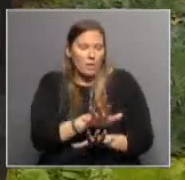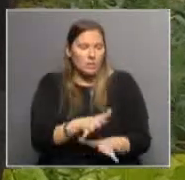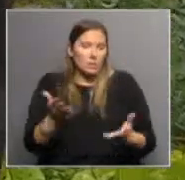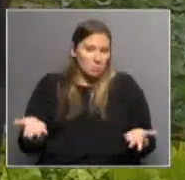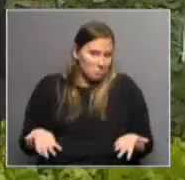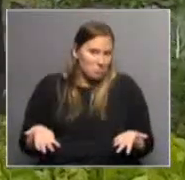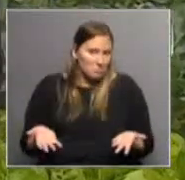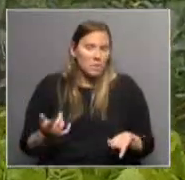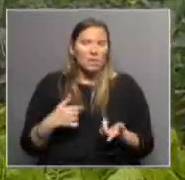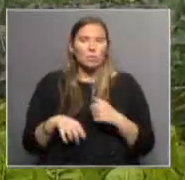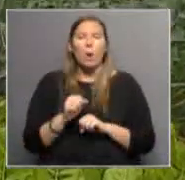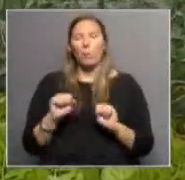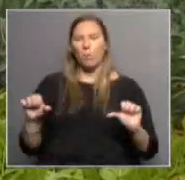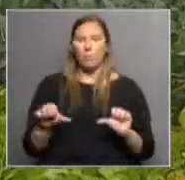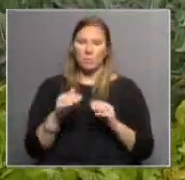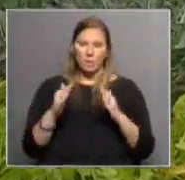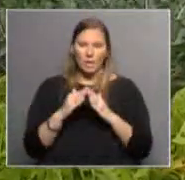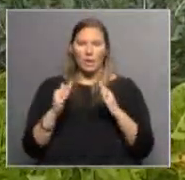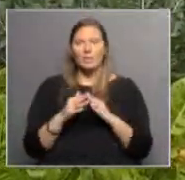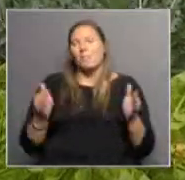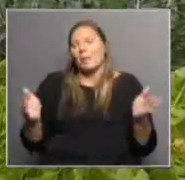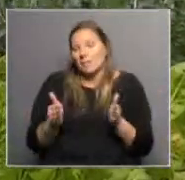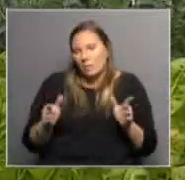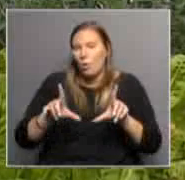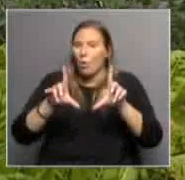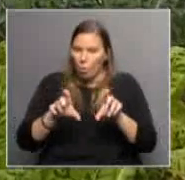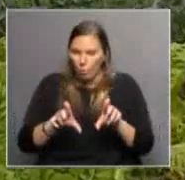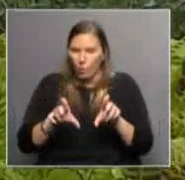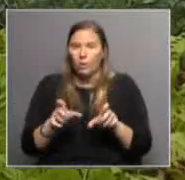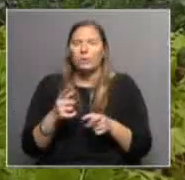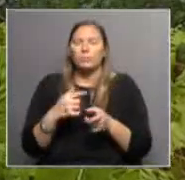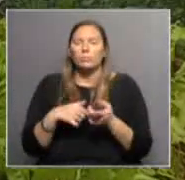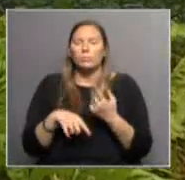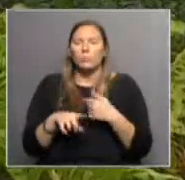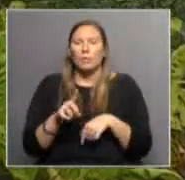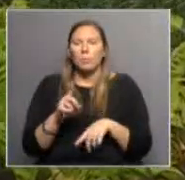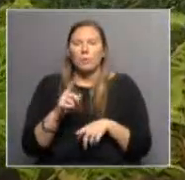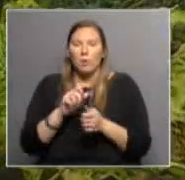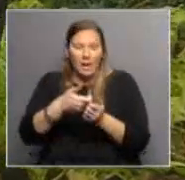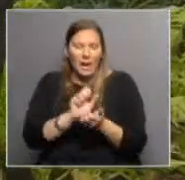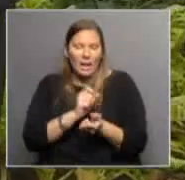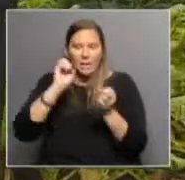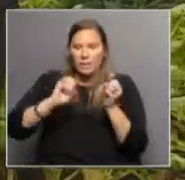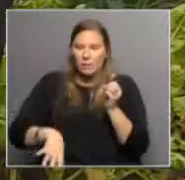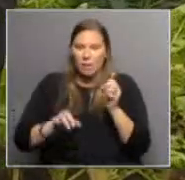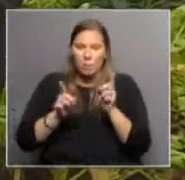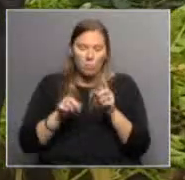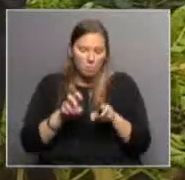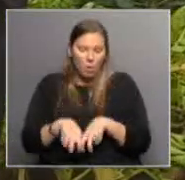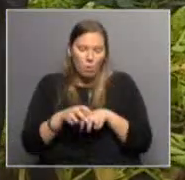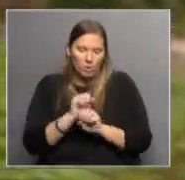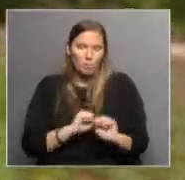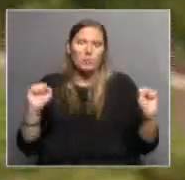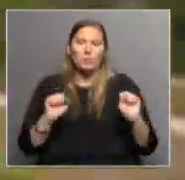Así que bueno, podemos usarlo en casa también, a menor escala sin duda, y bueno, desde la cáscara que tiramos hasta nuestra propia huerta es